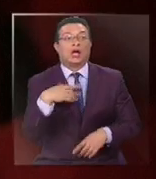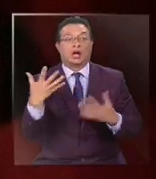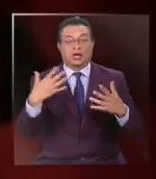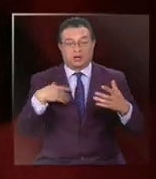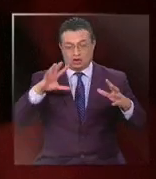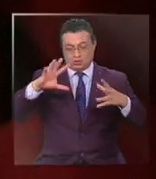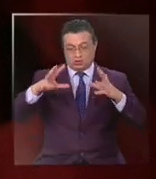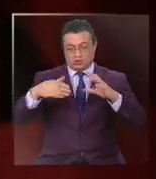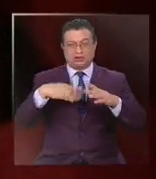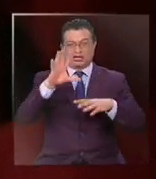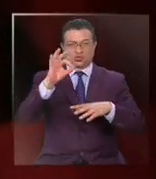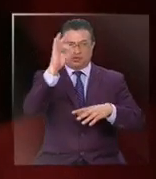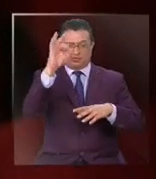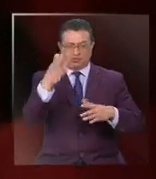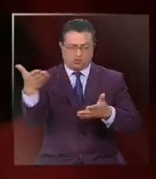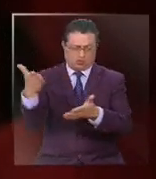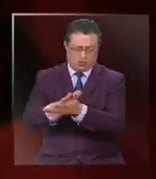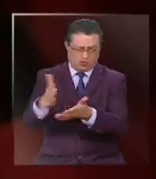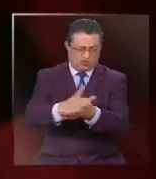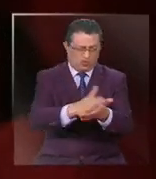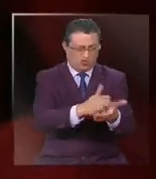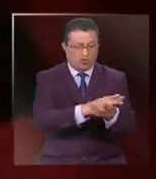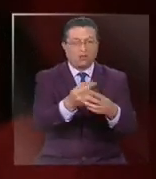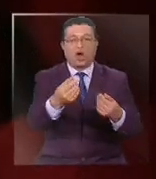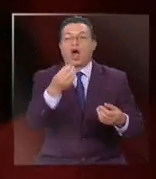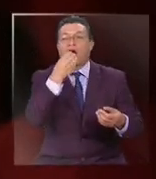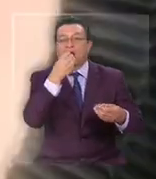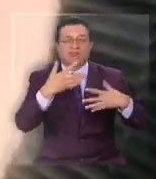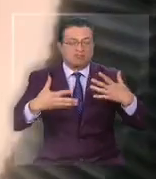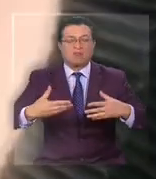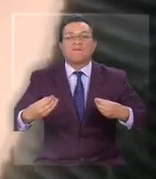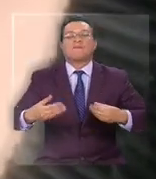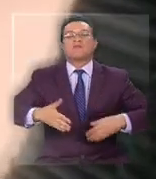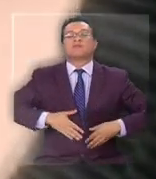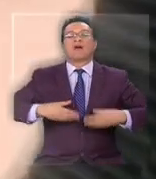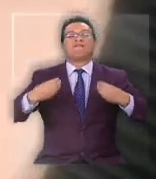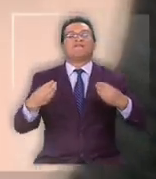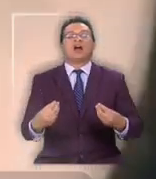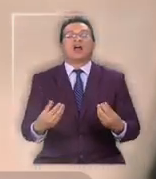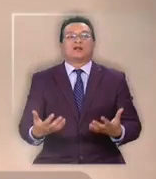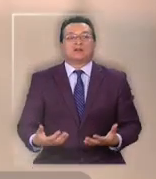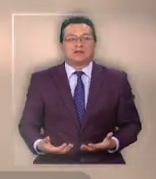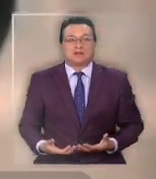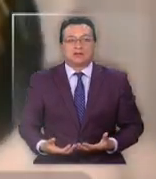el universo matando la mitad de este para que los recursos alcancen para que sobreviva bien. Fine.